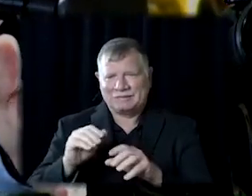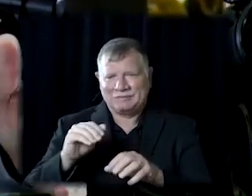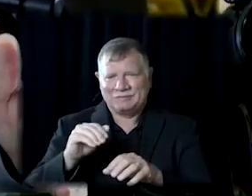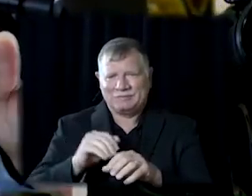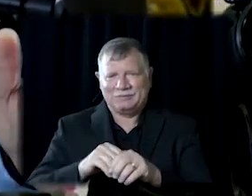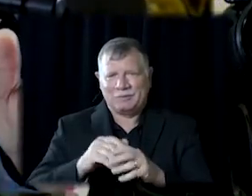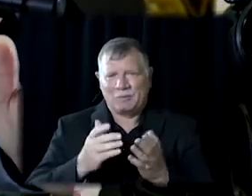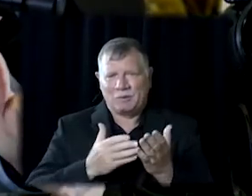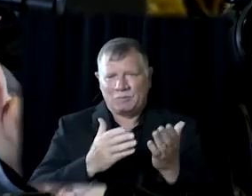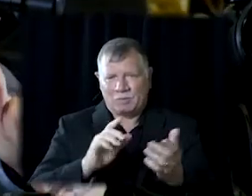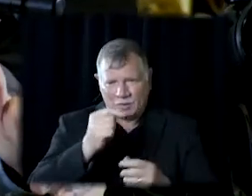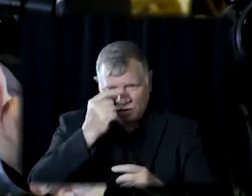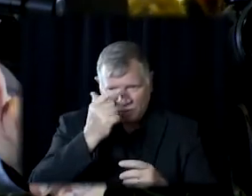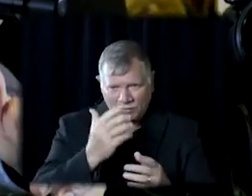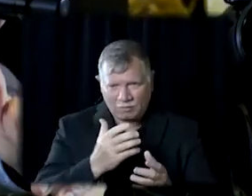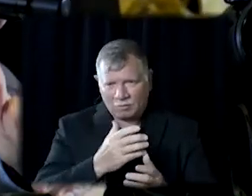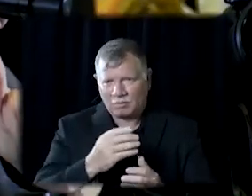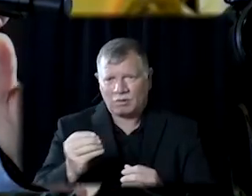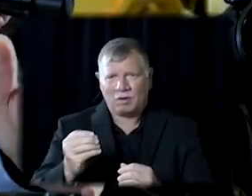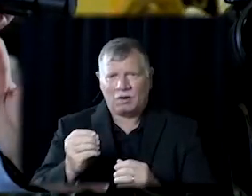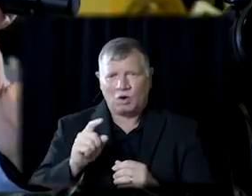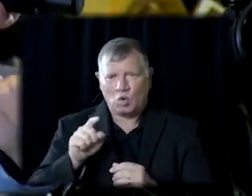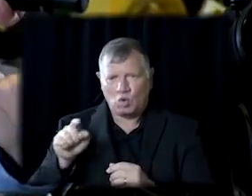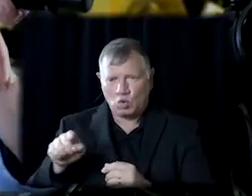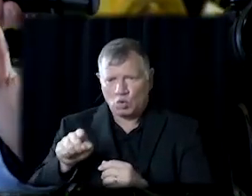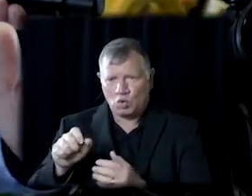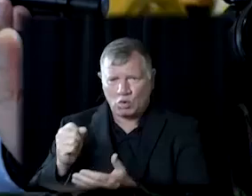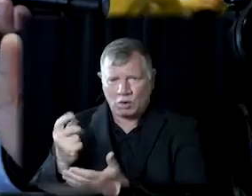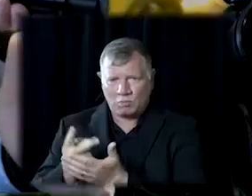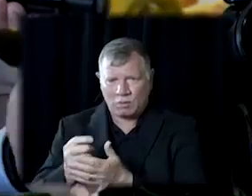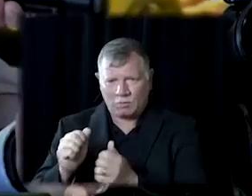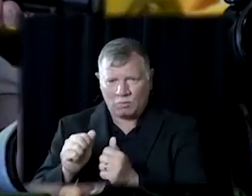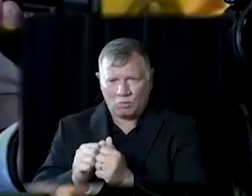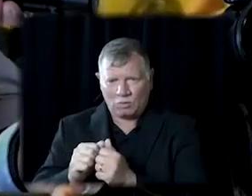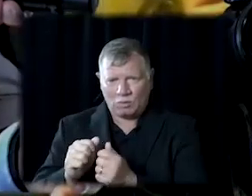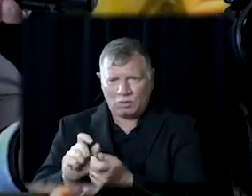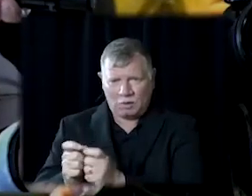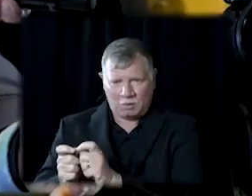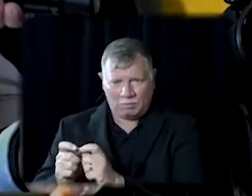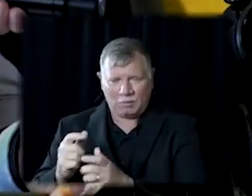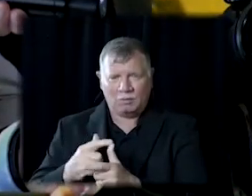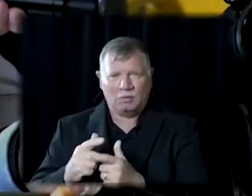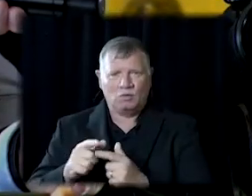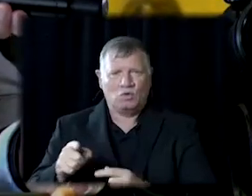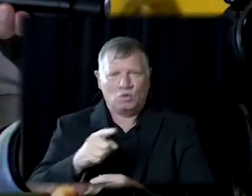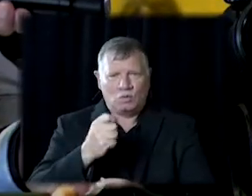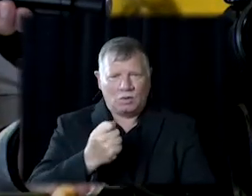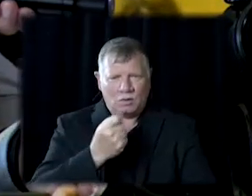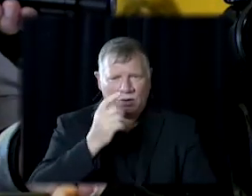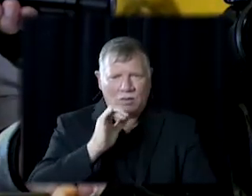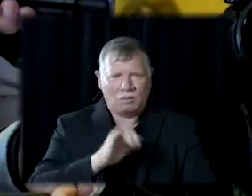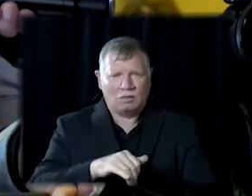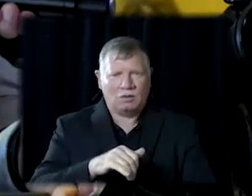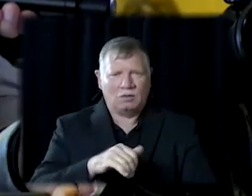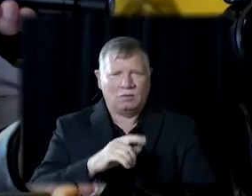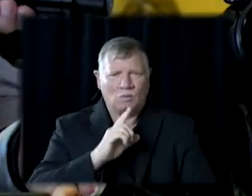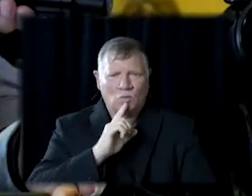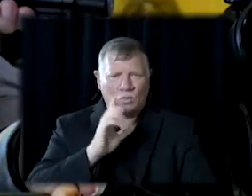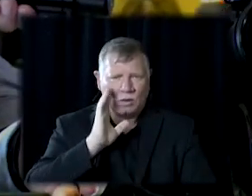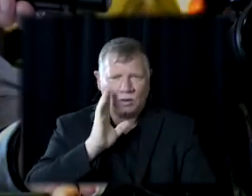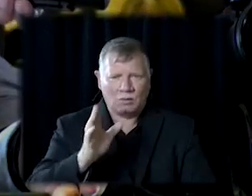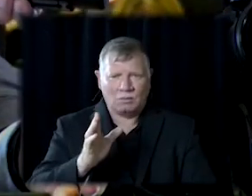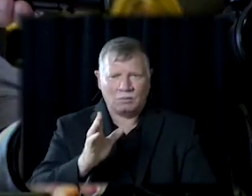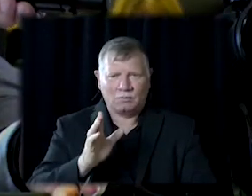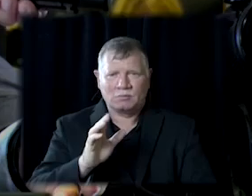que presenta el gobierno y lo que ustedes aprueban con enmienda, ustedes entienden que en efecto van a haber un